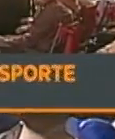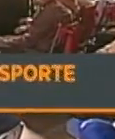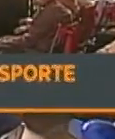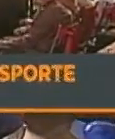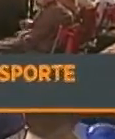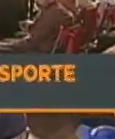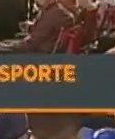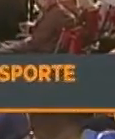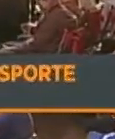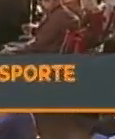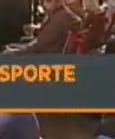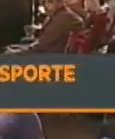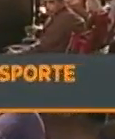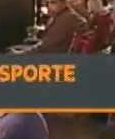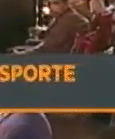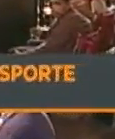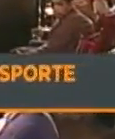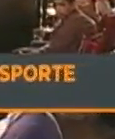Puro bate quebrado.